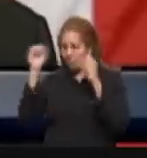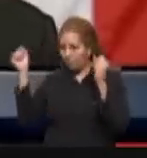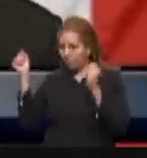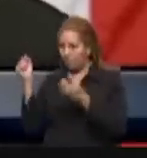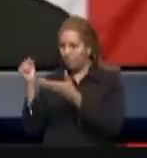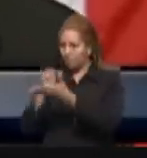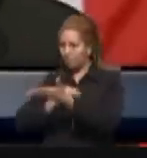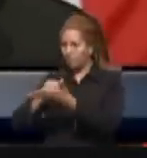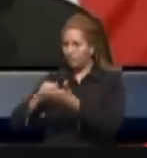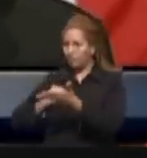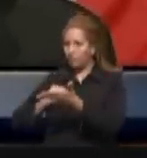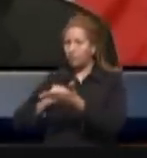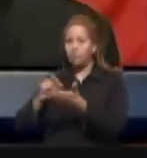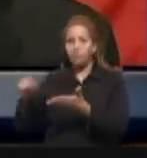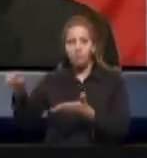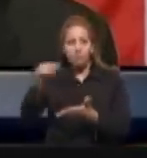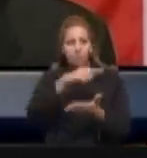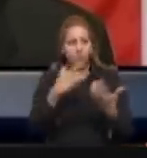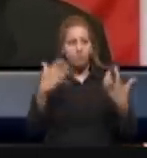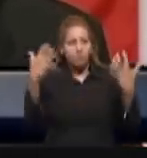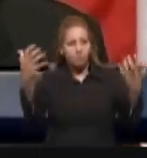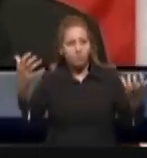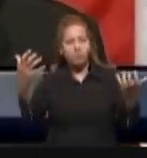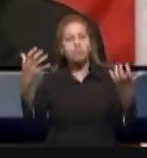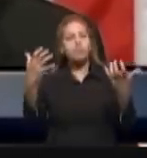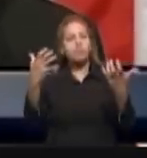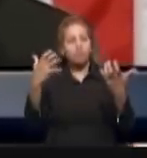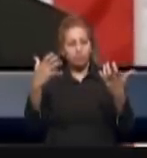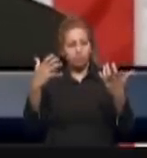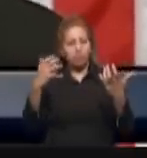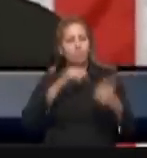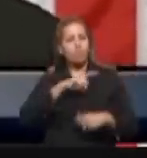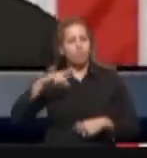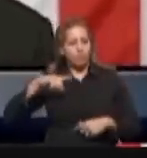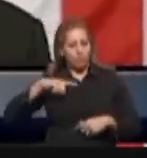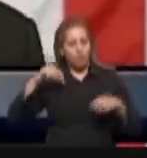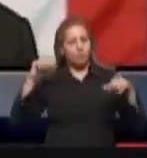Presidente del Senado y demás miembros de la Asamblea Legislativa,